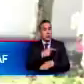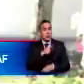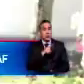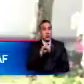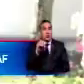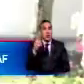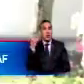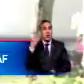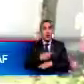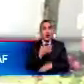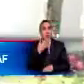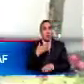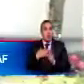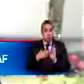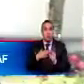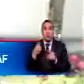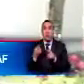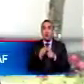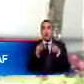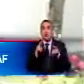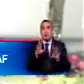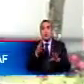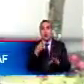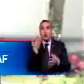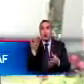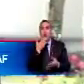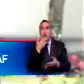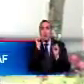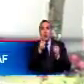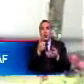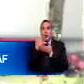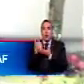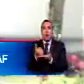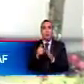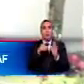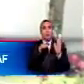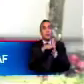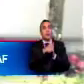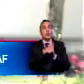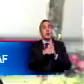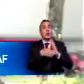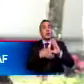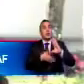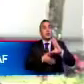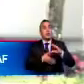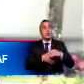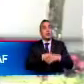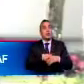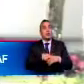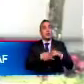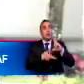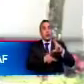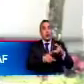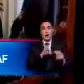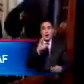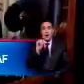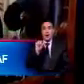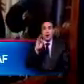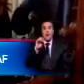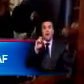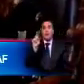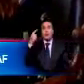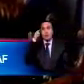de esa manera identificar las áreas de cooperación futuras entre el banco de américa latina caf y el gobierno de ecuador